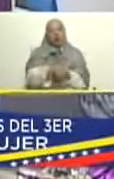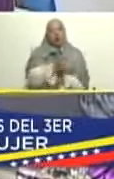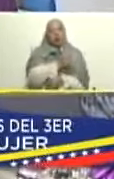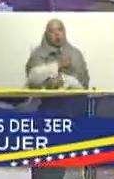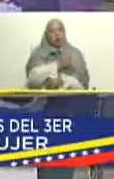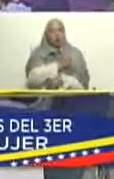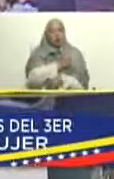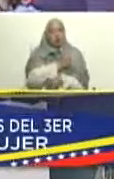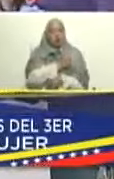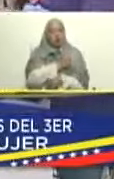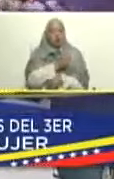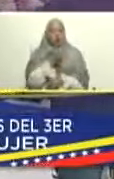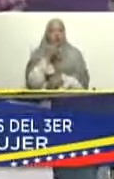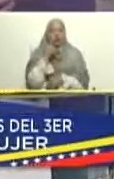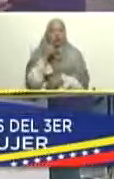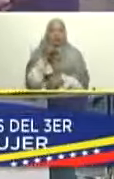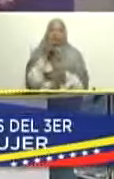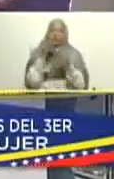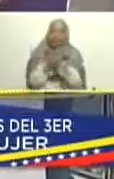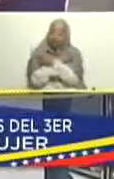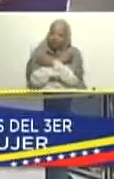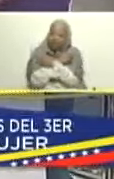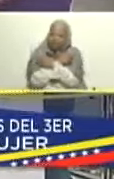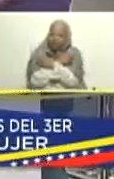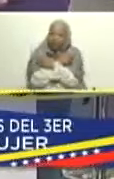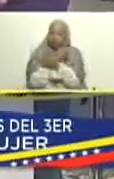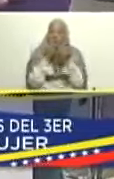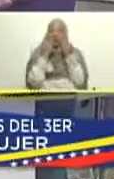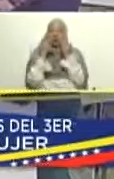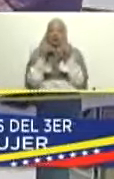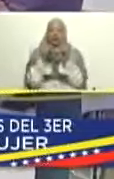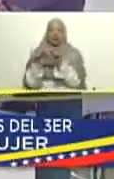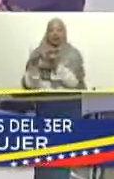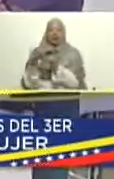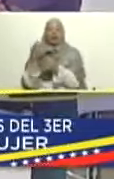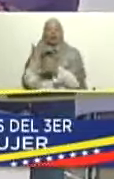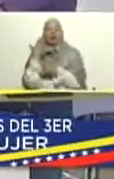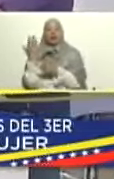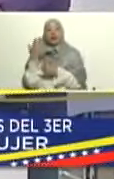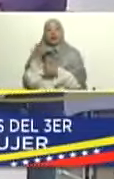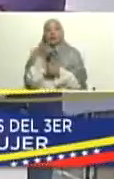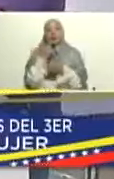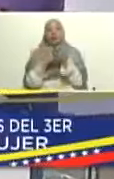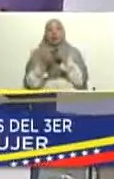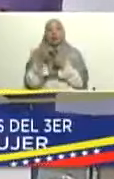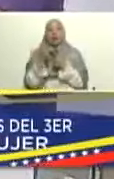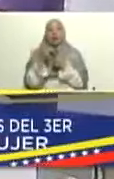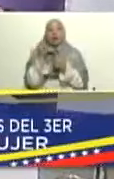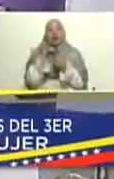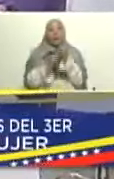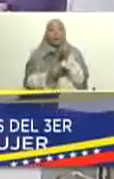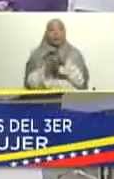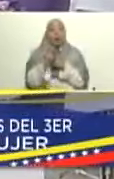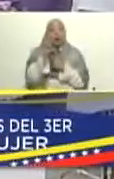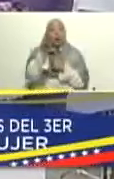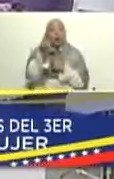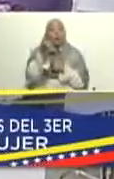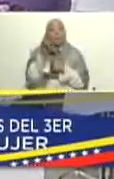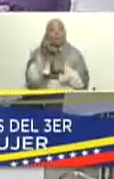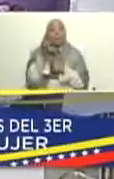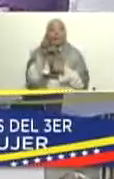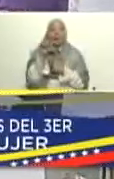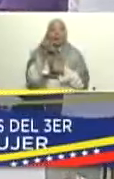urbanismo Atahualpa. Ah, bueno. Te felicito. Muchas gracias. Sigan adelante. Amén. ¿Y ese apellido Miranda tan grandote que tienes? Así